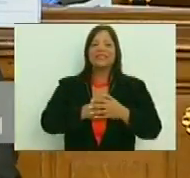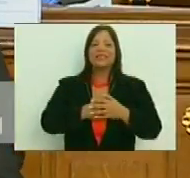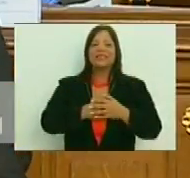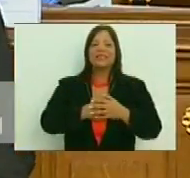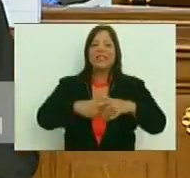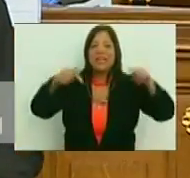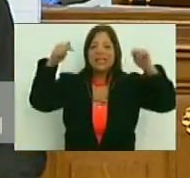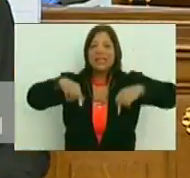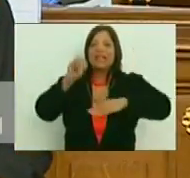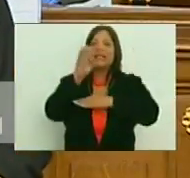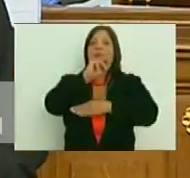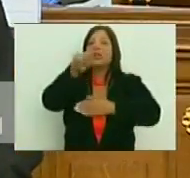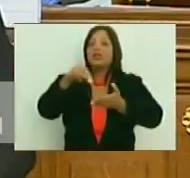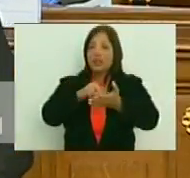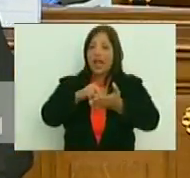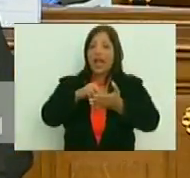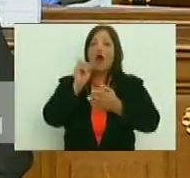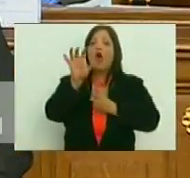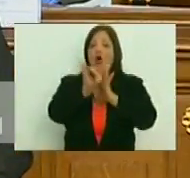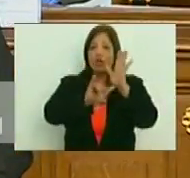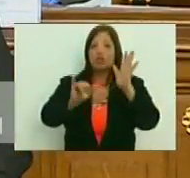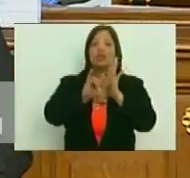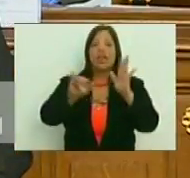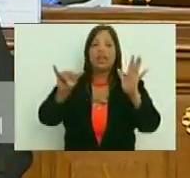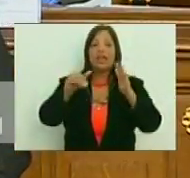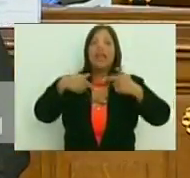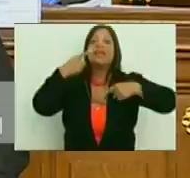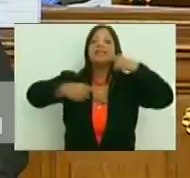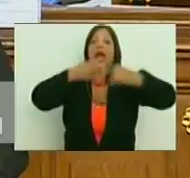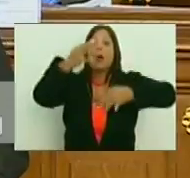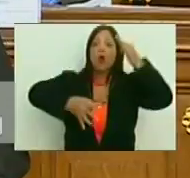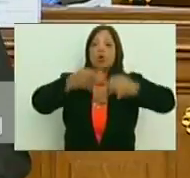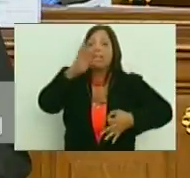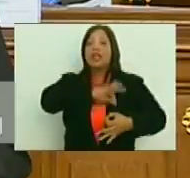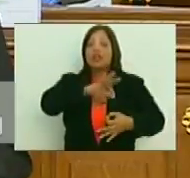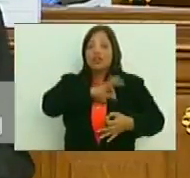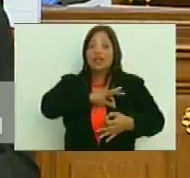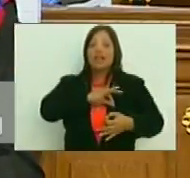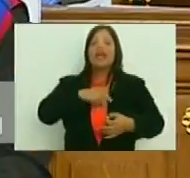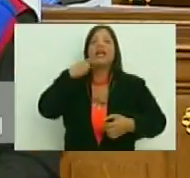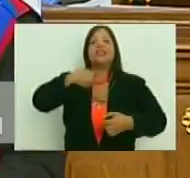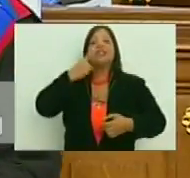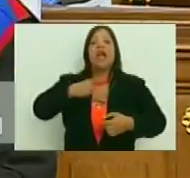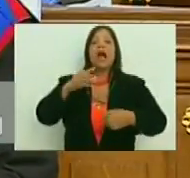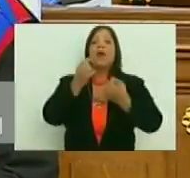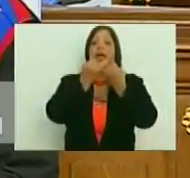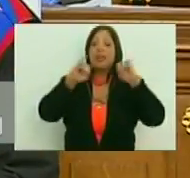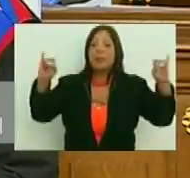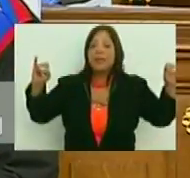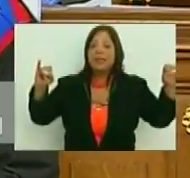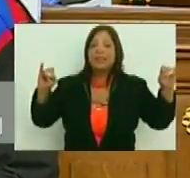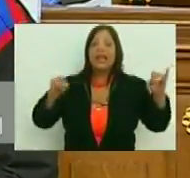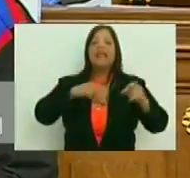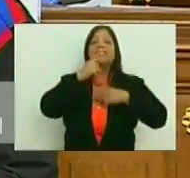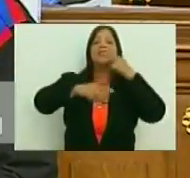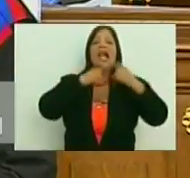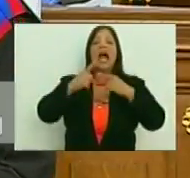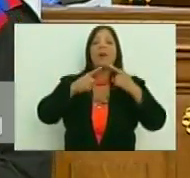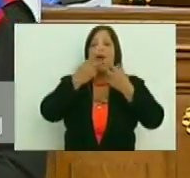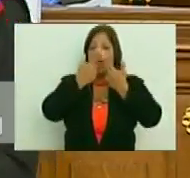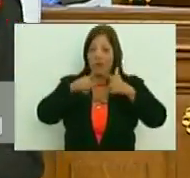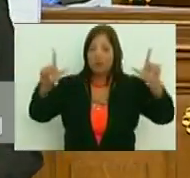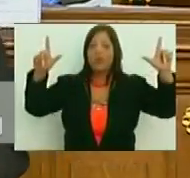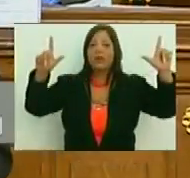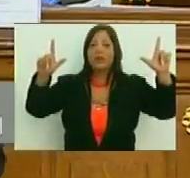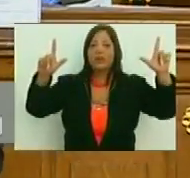si en esta Asamblea Nacional Constituyente se habla de justicia social, se habla de soberanía, se habla de